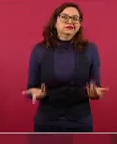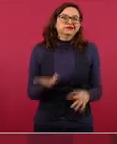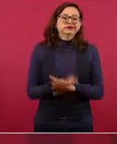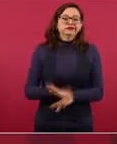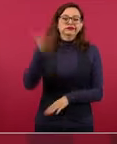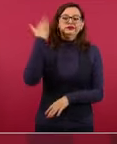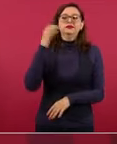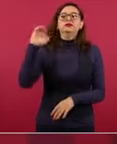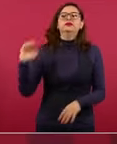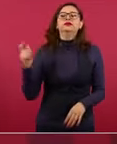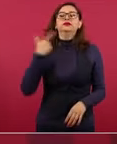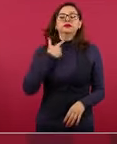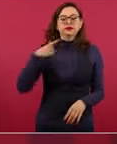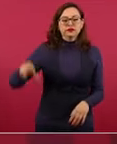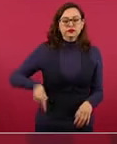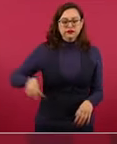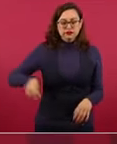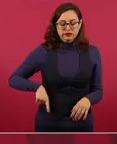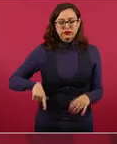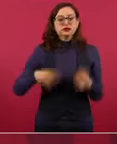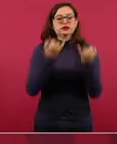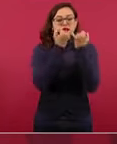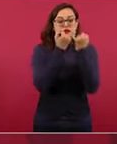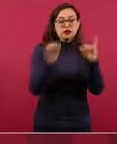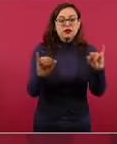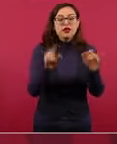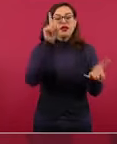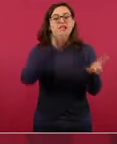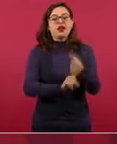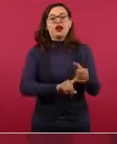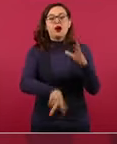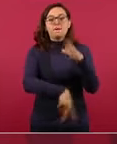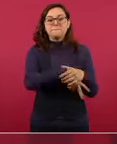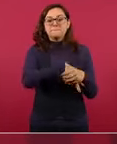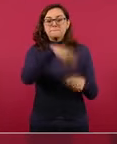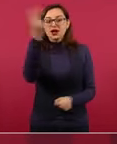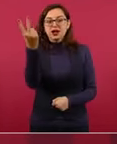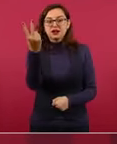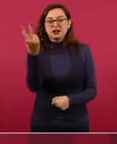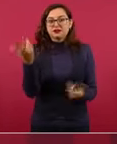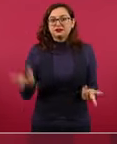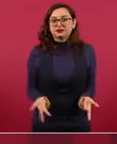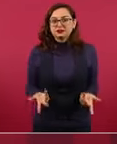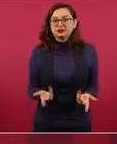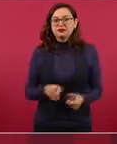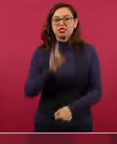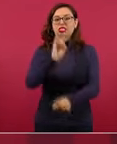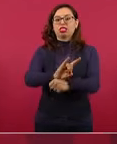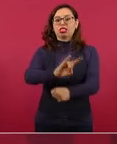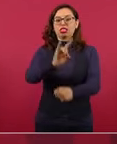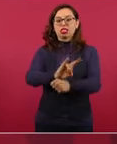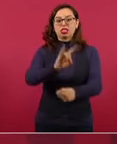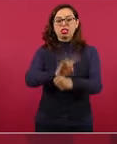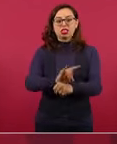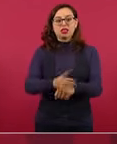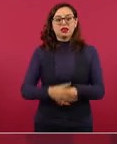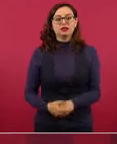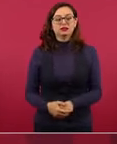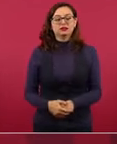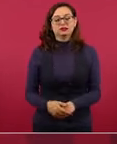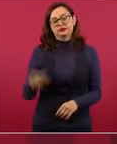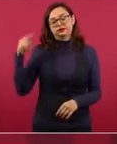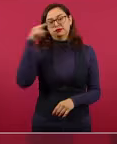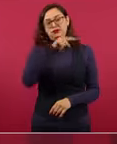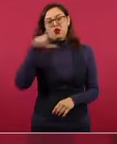en obra negra fue por escenografía cuando estaba el señor duarte